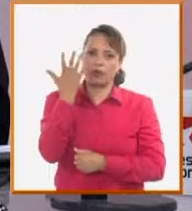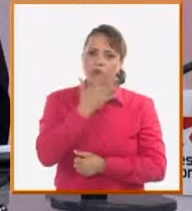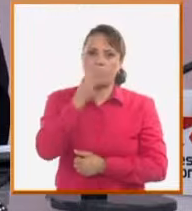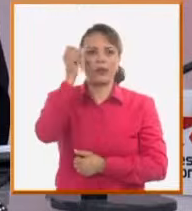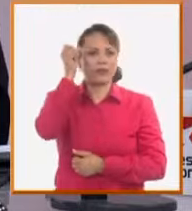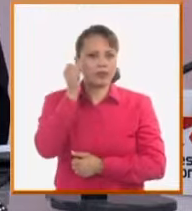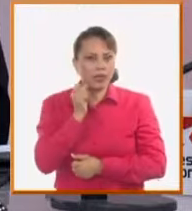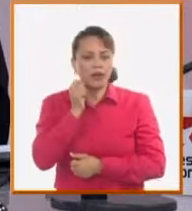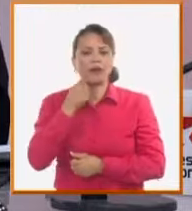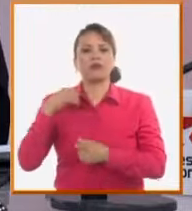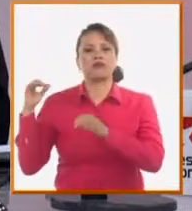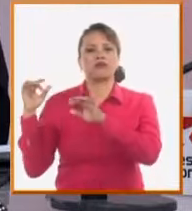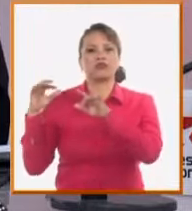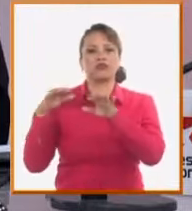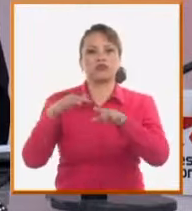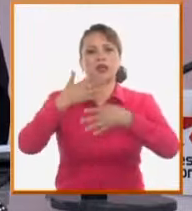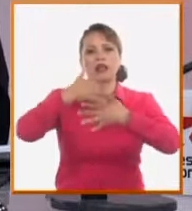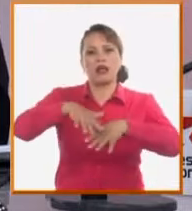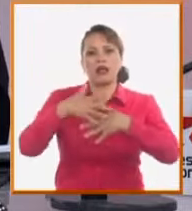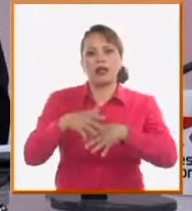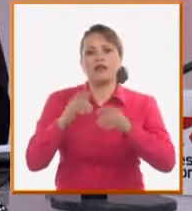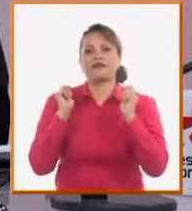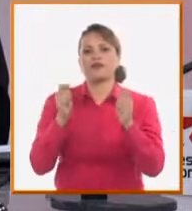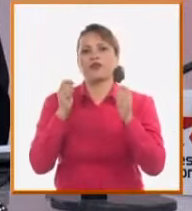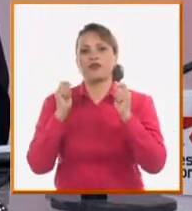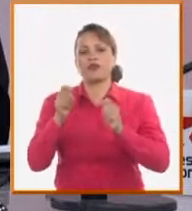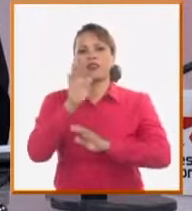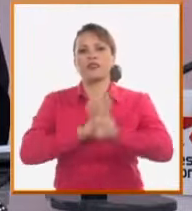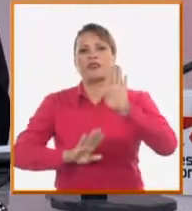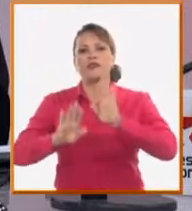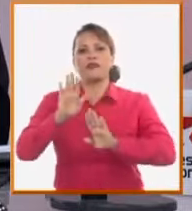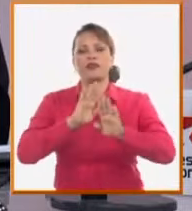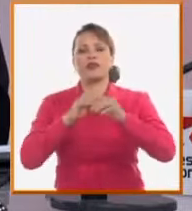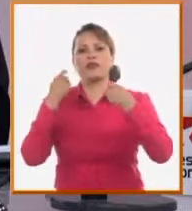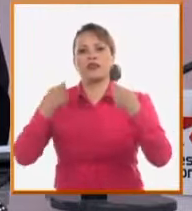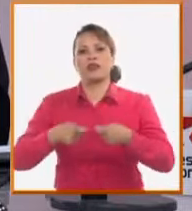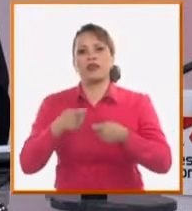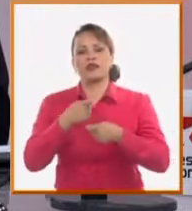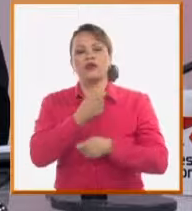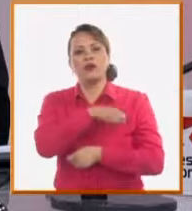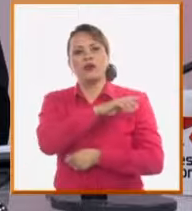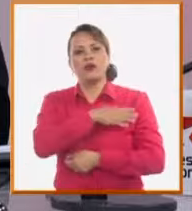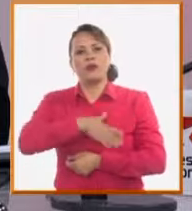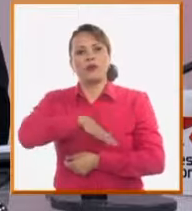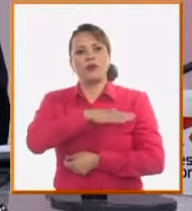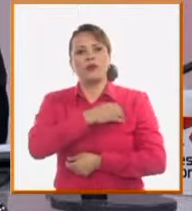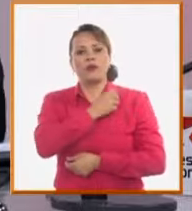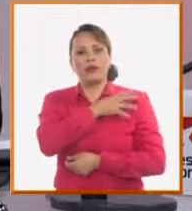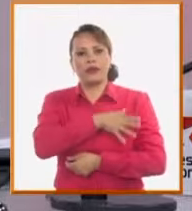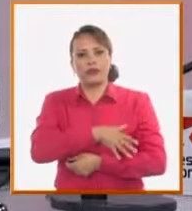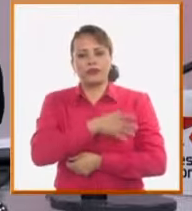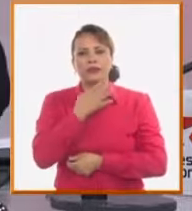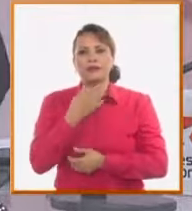el sábado estaremos en las calles, pues defendiendo el derecho del pueblo palestino y condenando el genocidio del gobierno israelí.